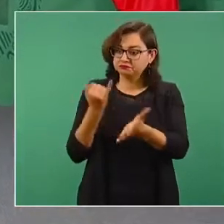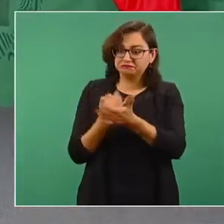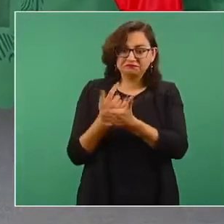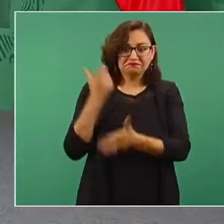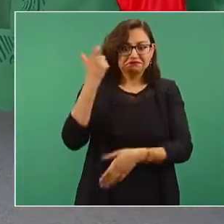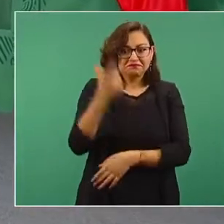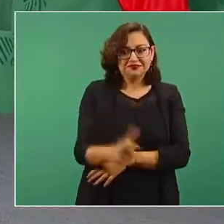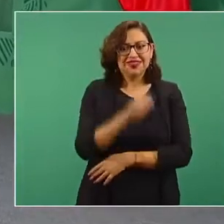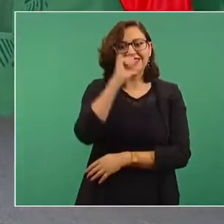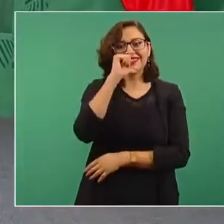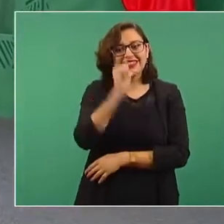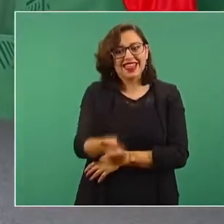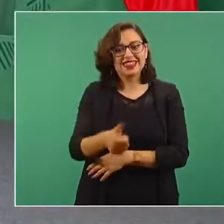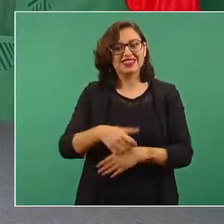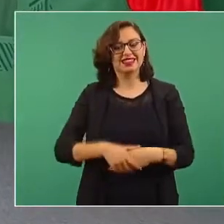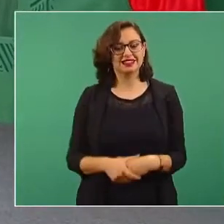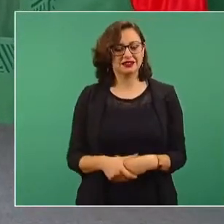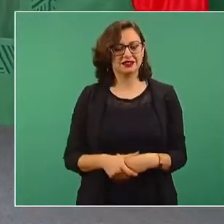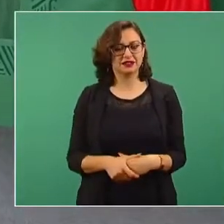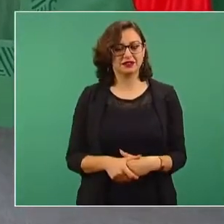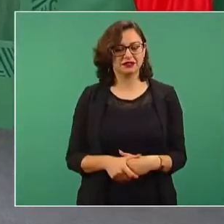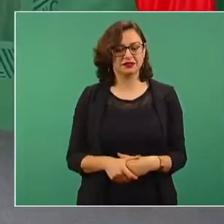impuestos.